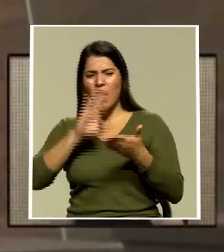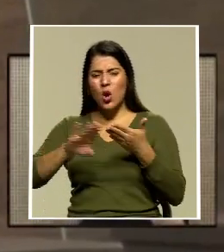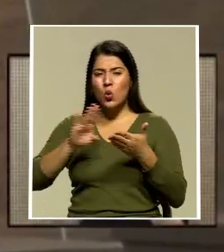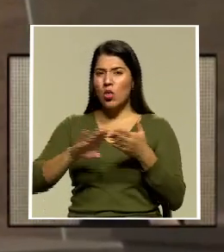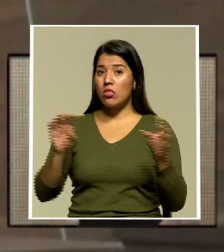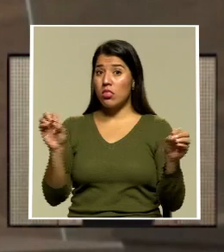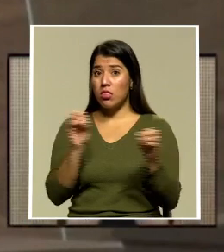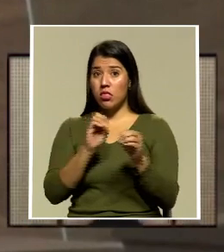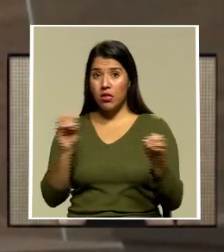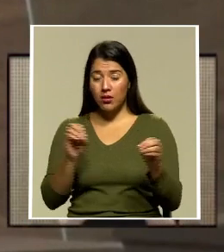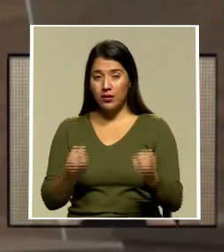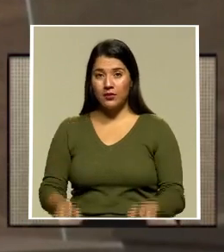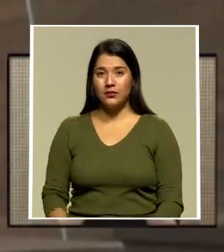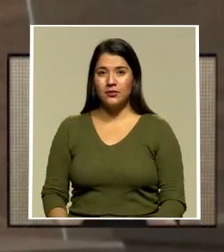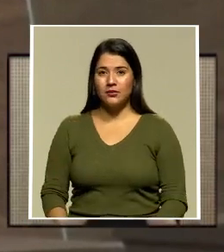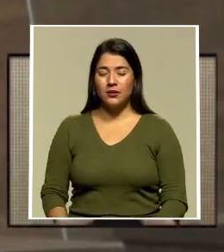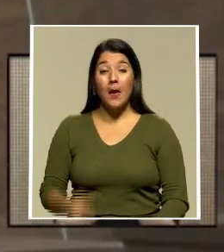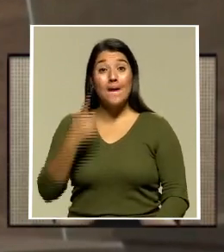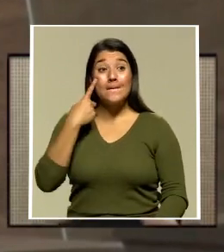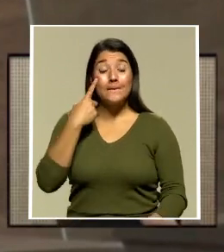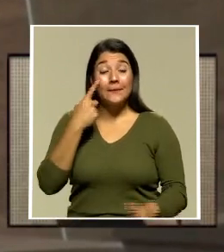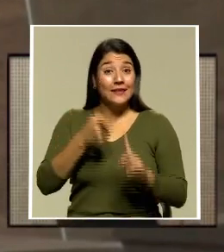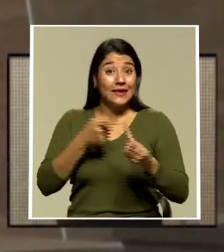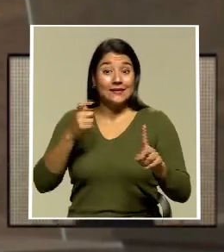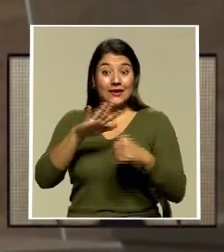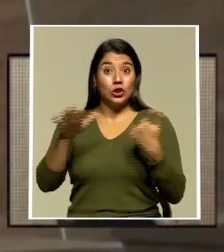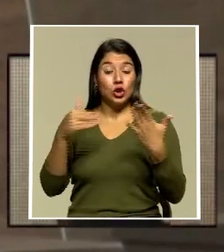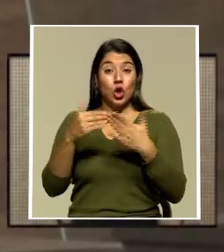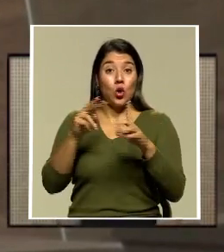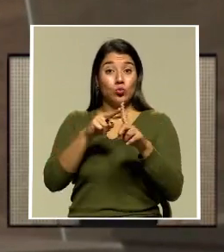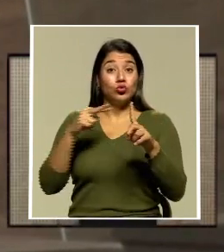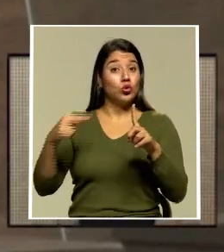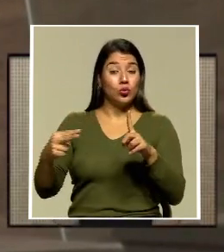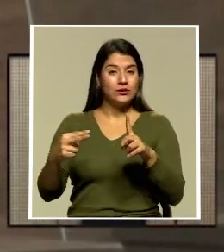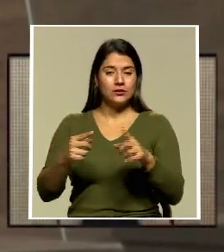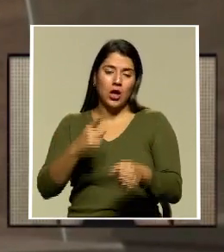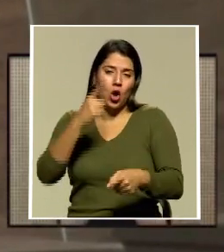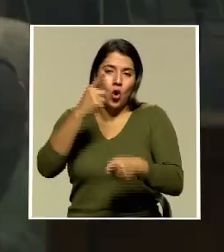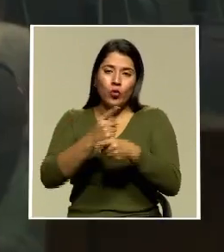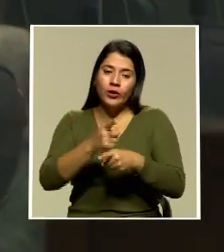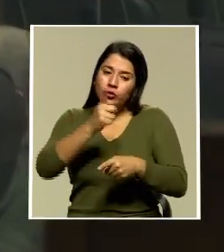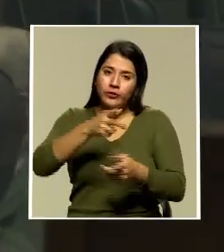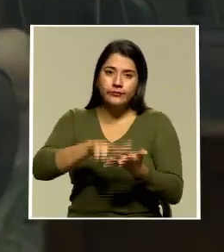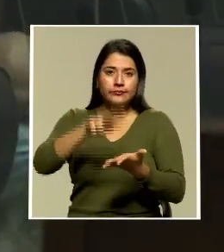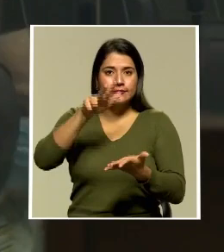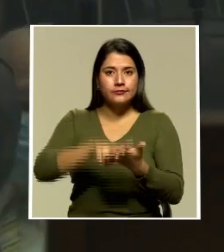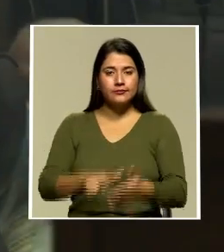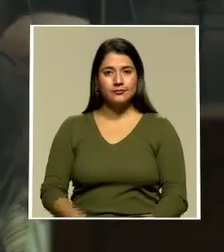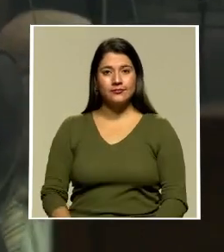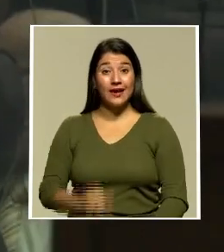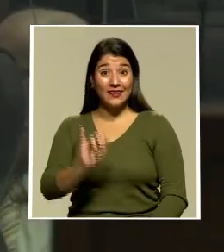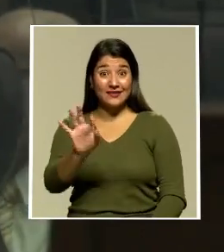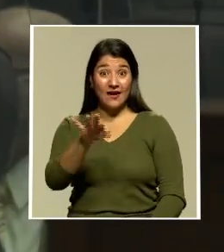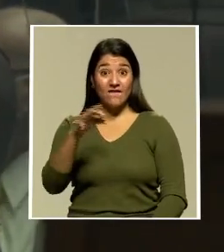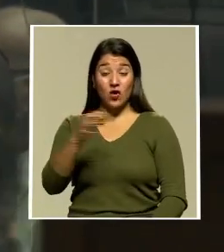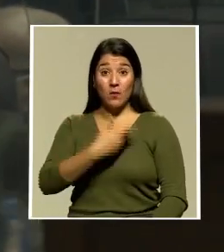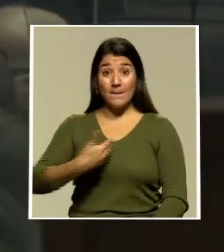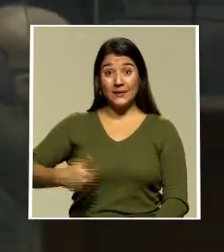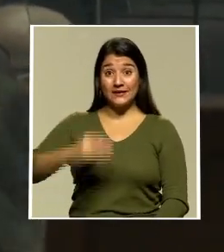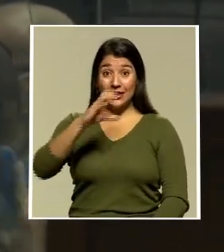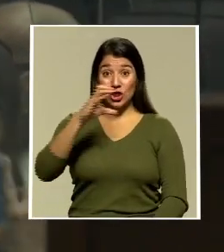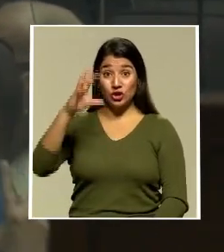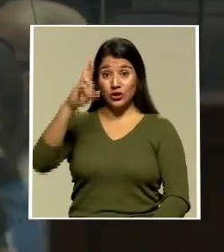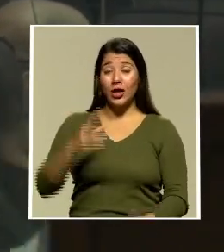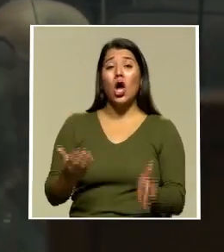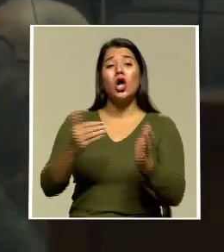nadie. A todas luces, lo correcto es ratificarlo. Con estas palabras, el presidente de la República